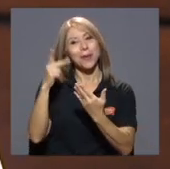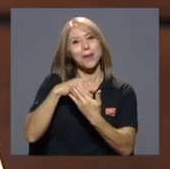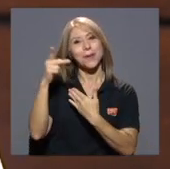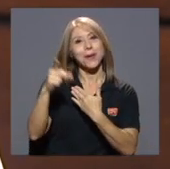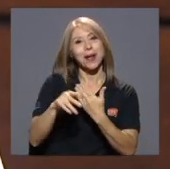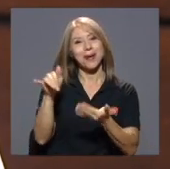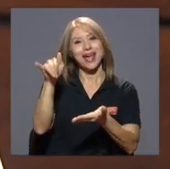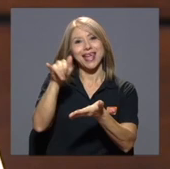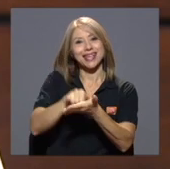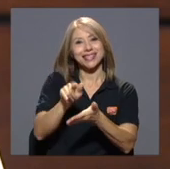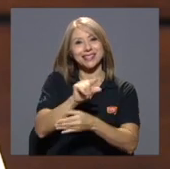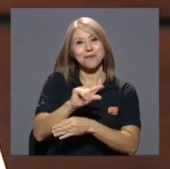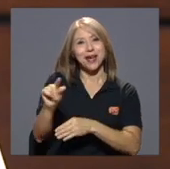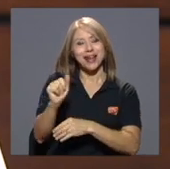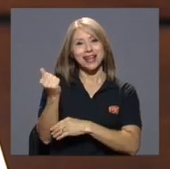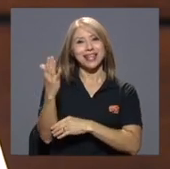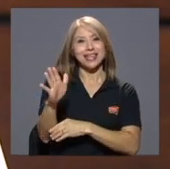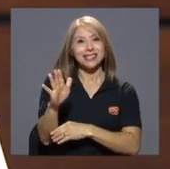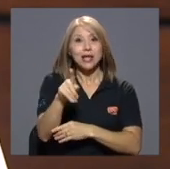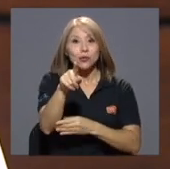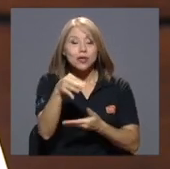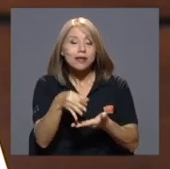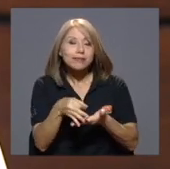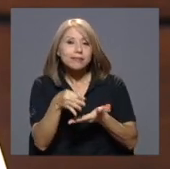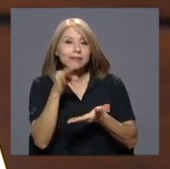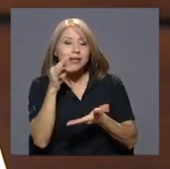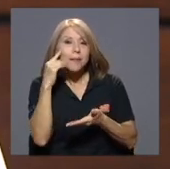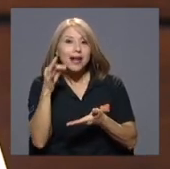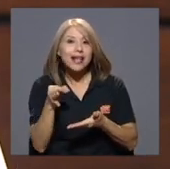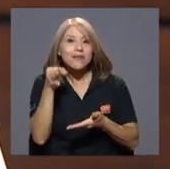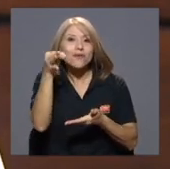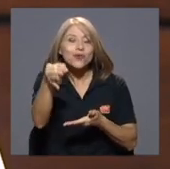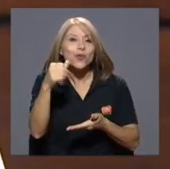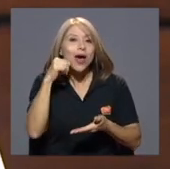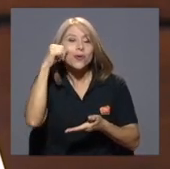buen café para que en el futuro tengamos también adultos mayores en mejores condiciones.